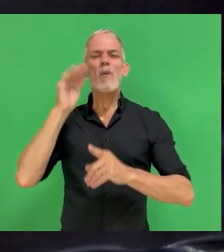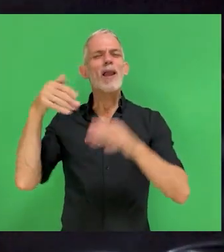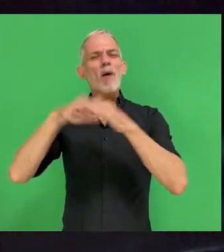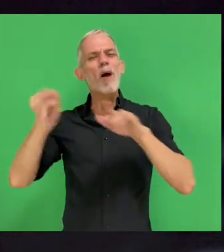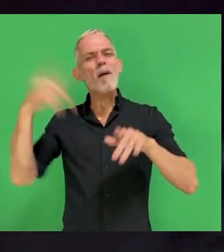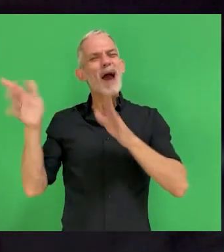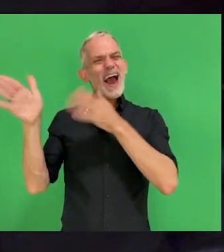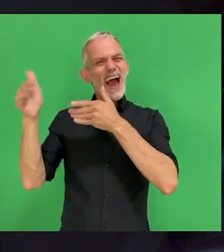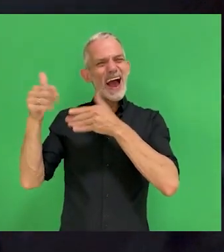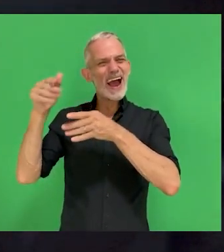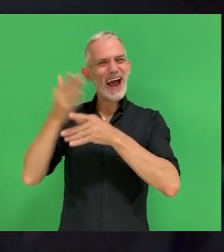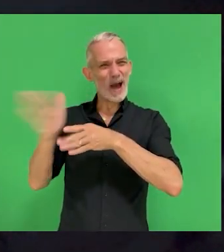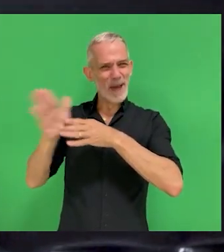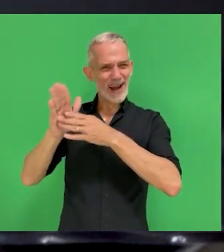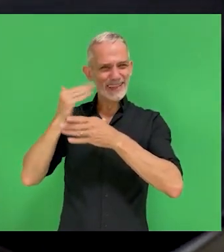guardaba en una caja.